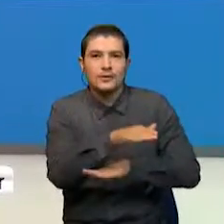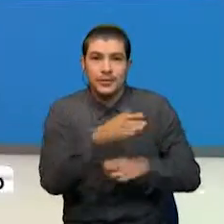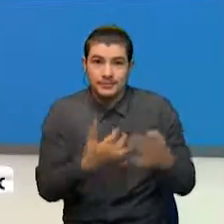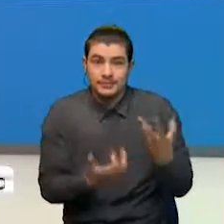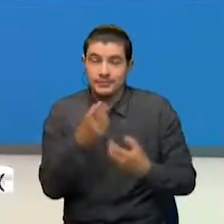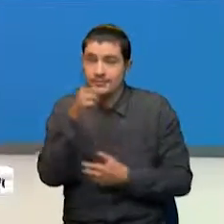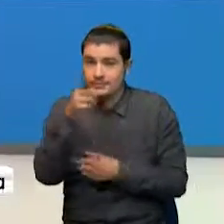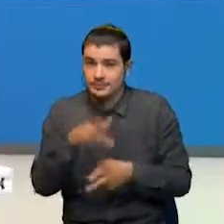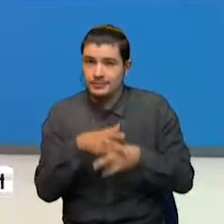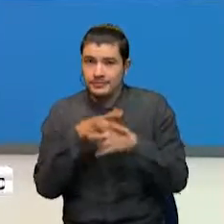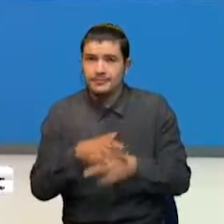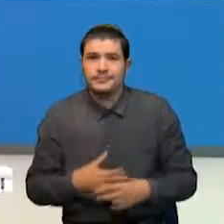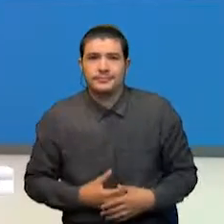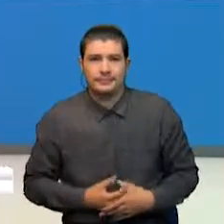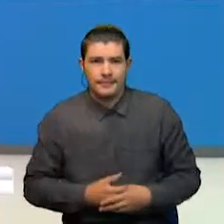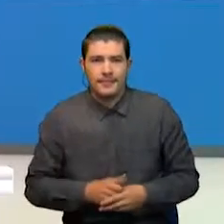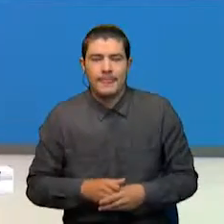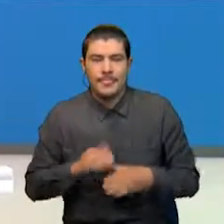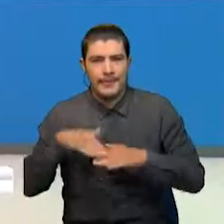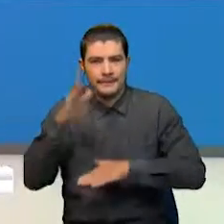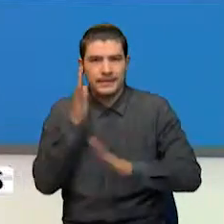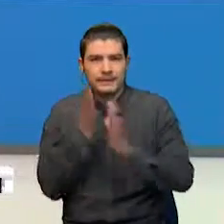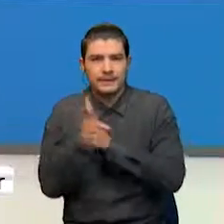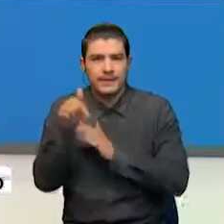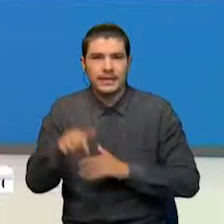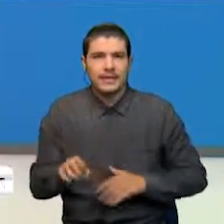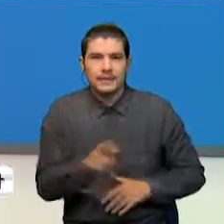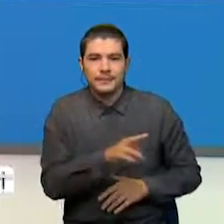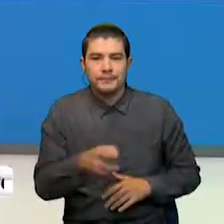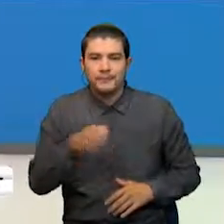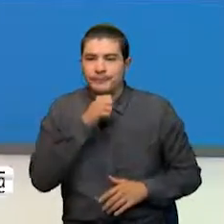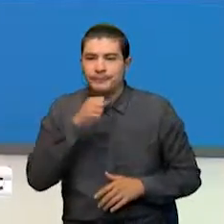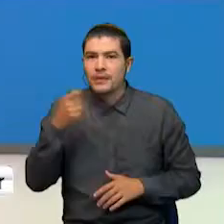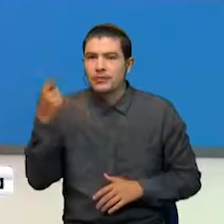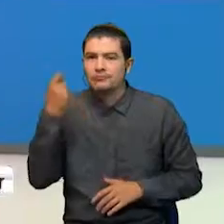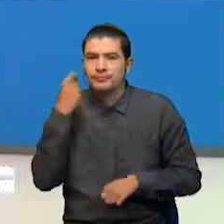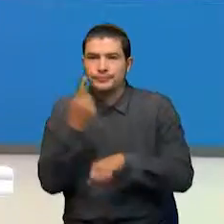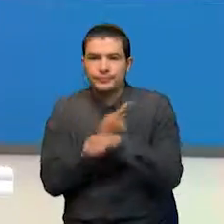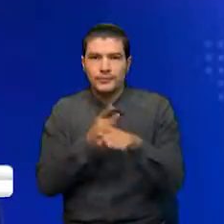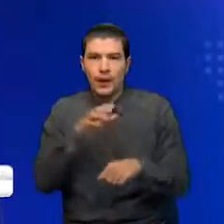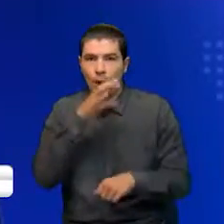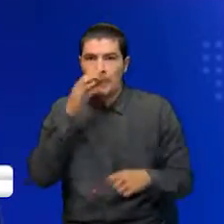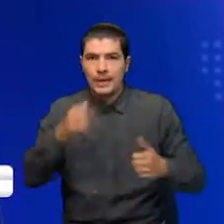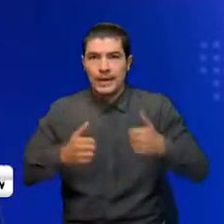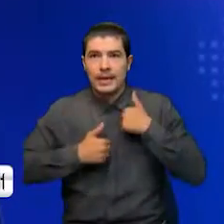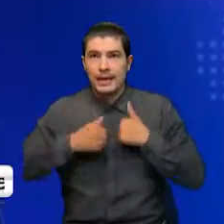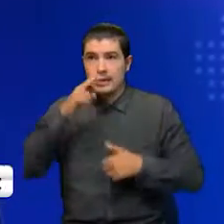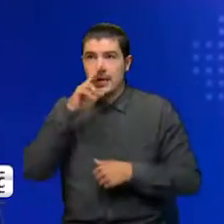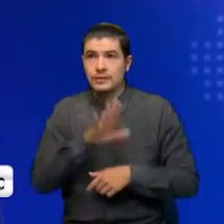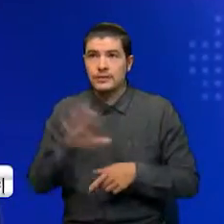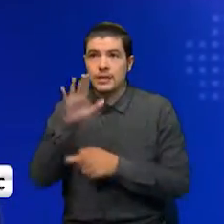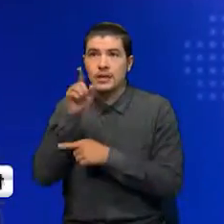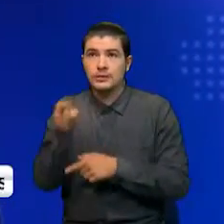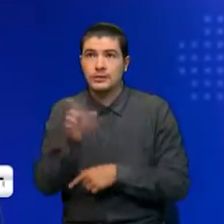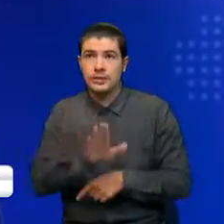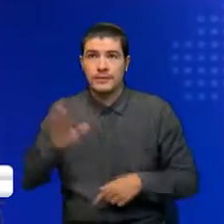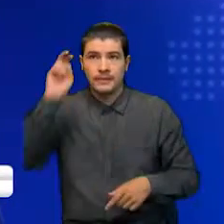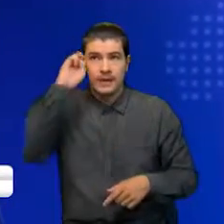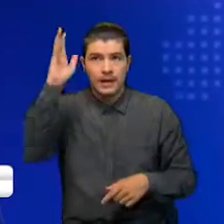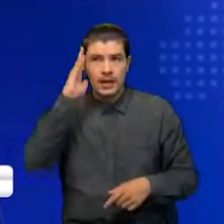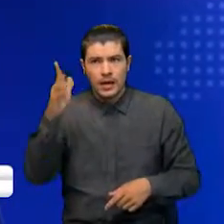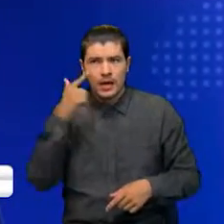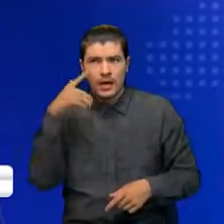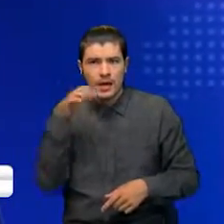Continuamos con más información en Oriente Noticias y mucha atención. En las últimas horas, hombres del Ejército Nacional en Norte de Santander ubicaron en el